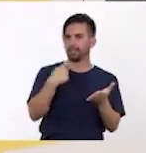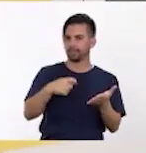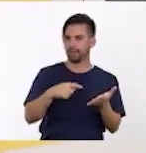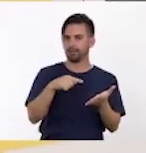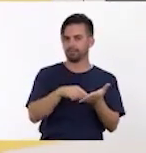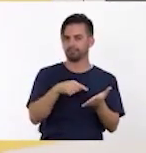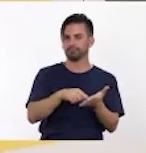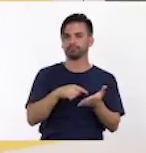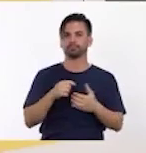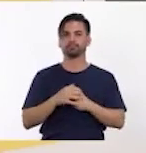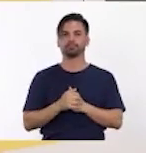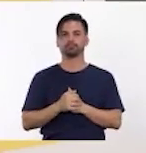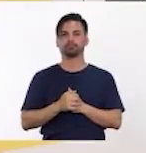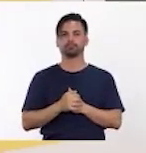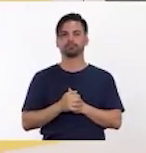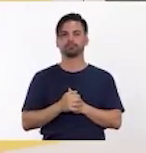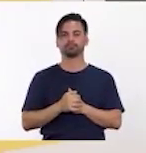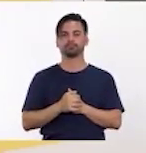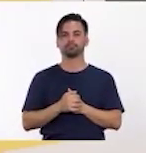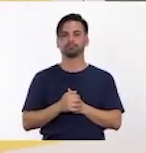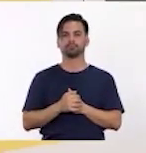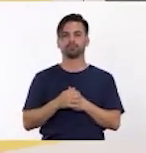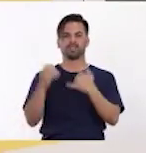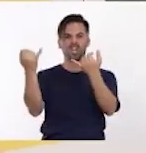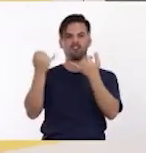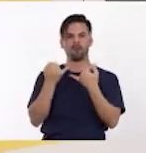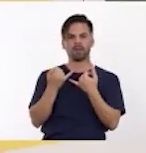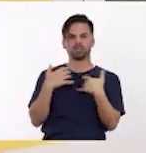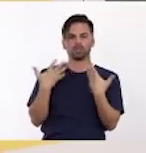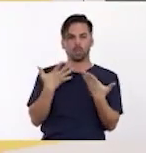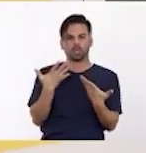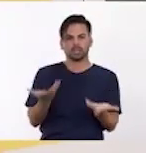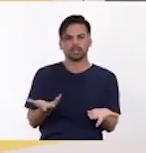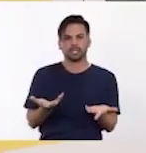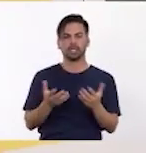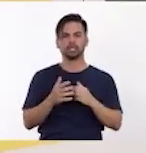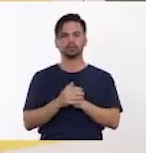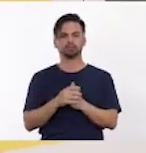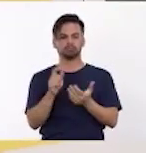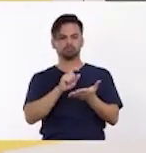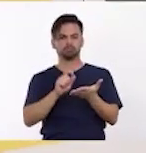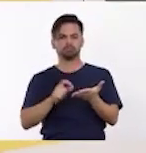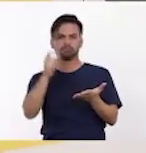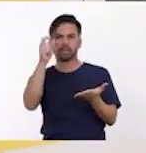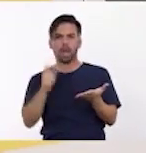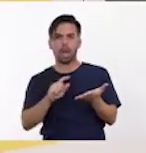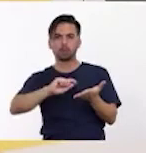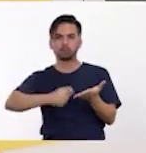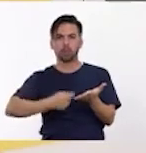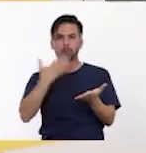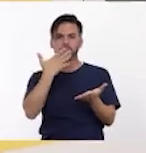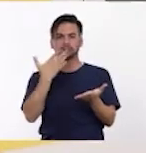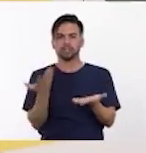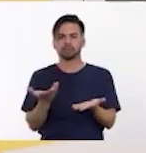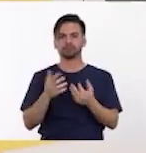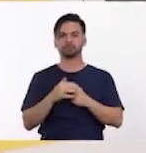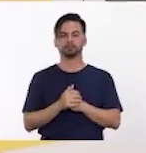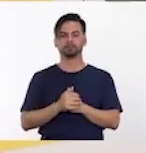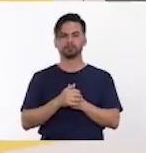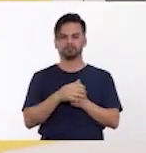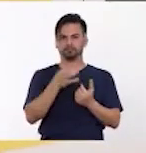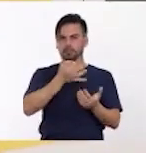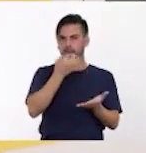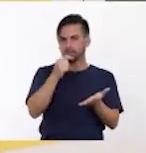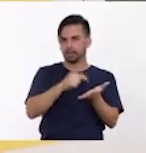y señalar de dónde salió esa fuente, quién escribió el artículo, quién dijo esto que ustedes están planteando